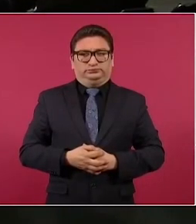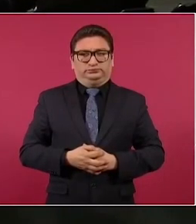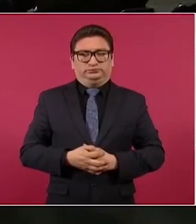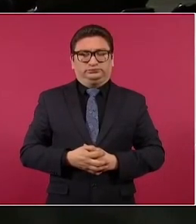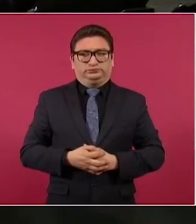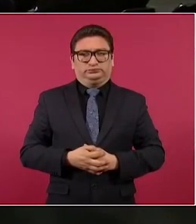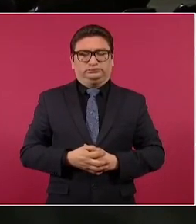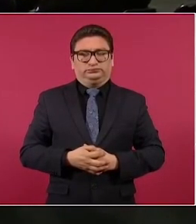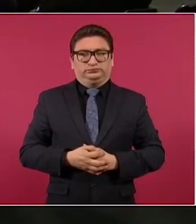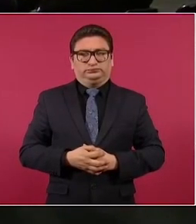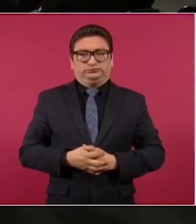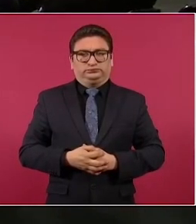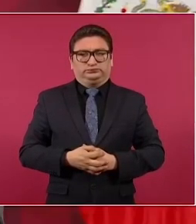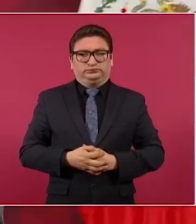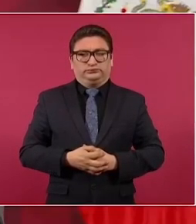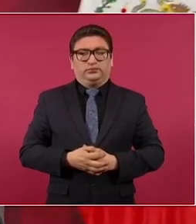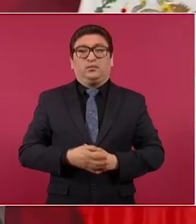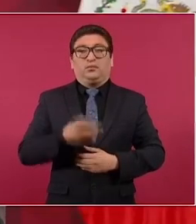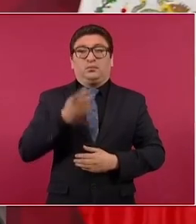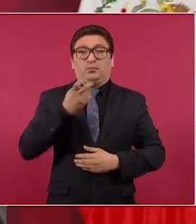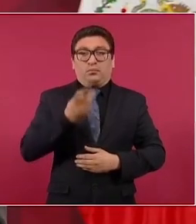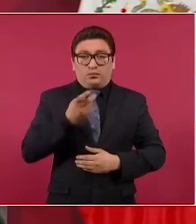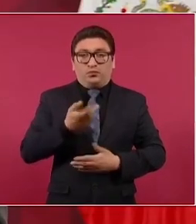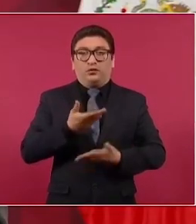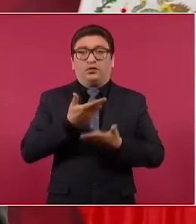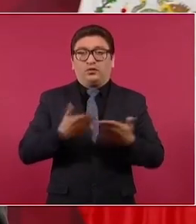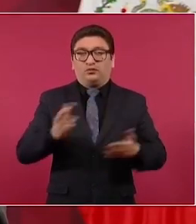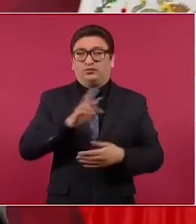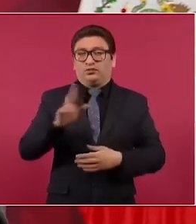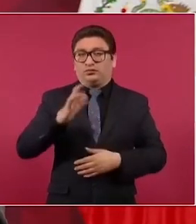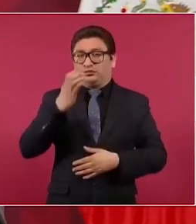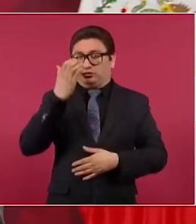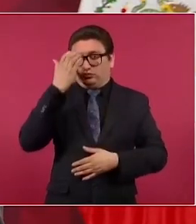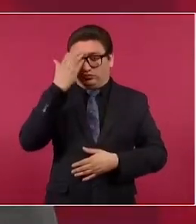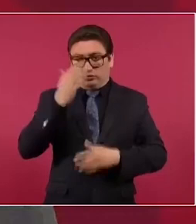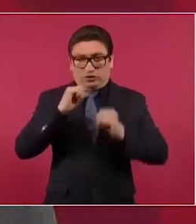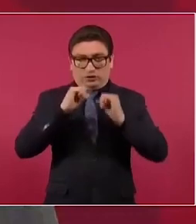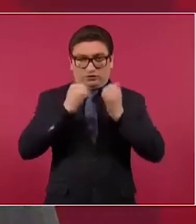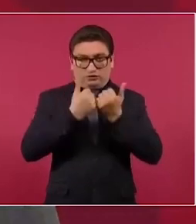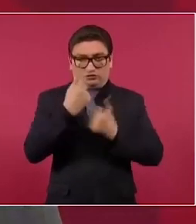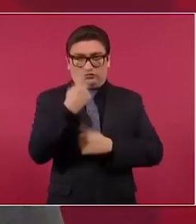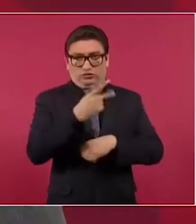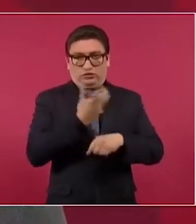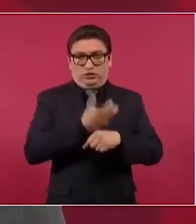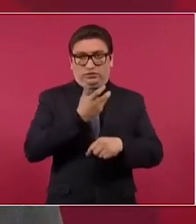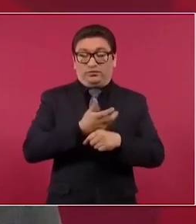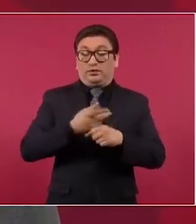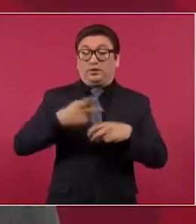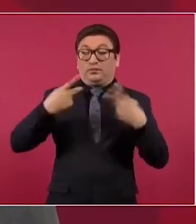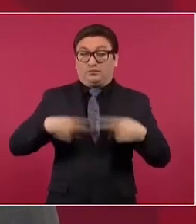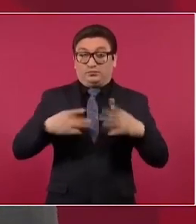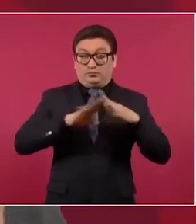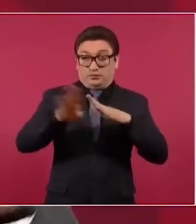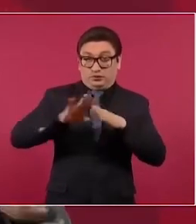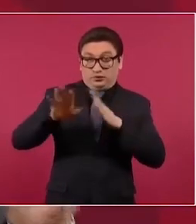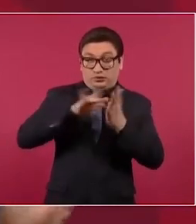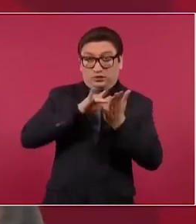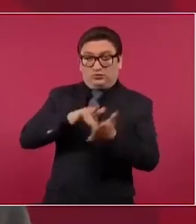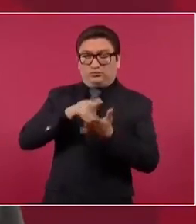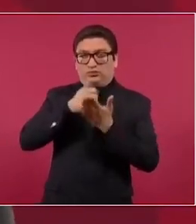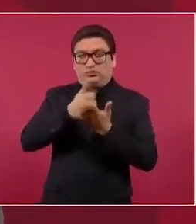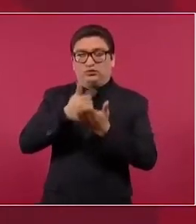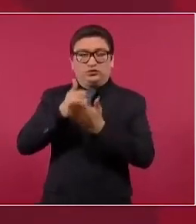Celebro y reconozco lo que hacen asociaciones de Estados Unidos que apoyan a migrantes, porque ya